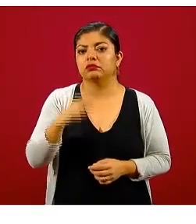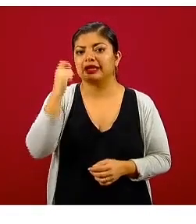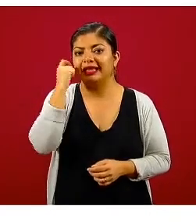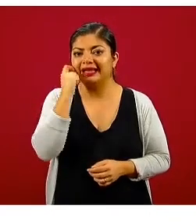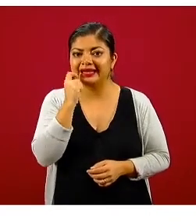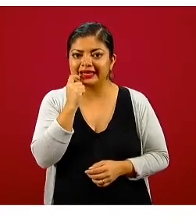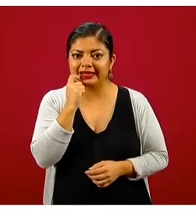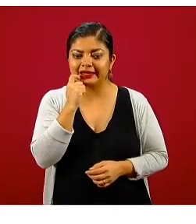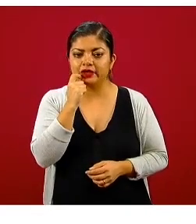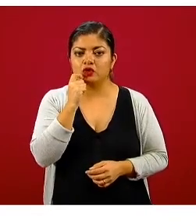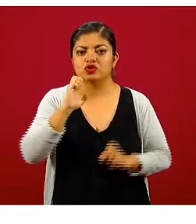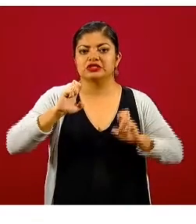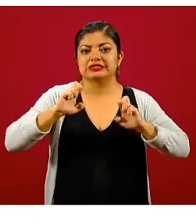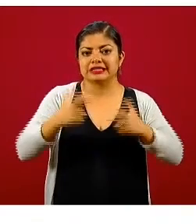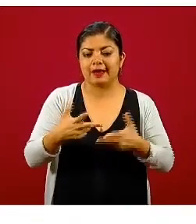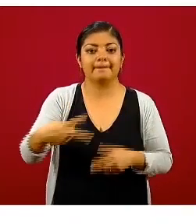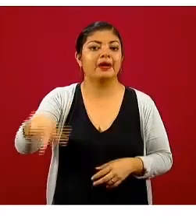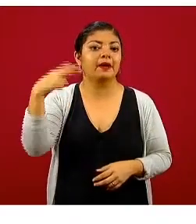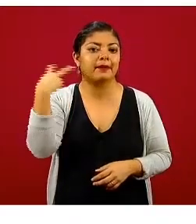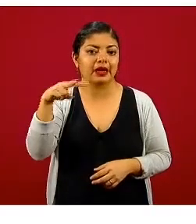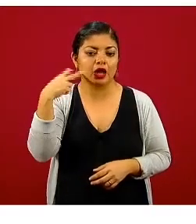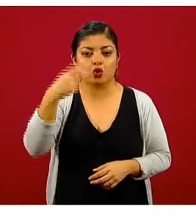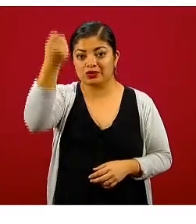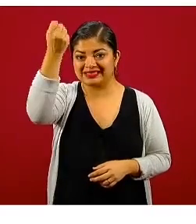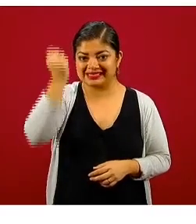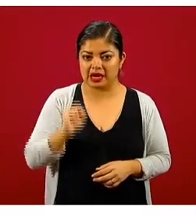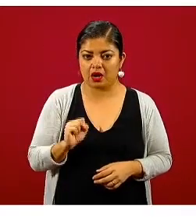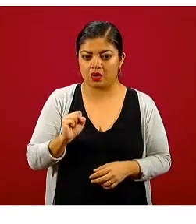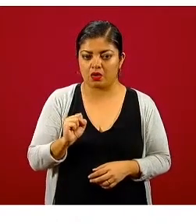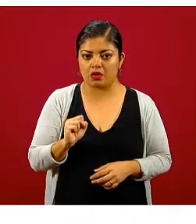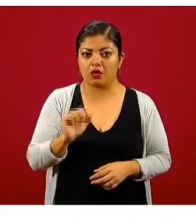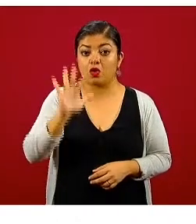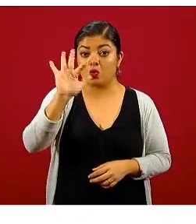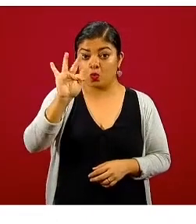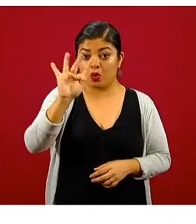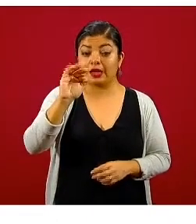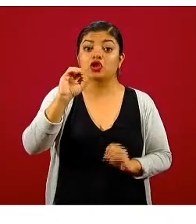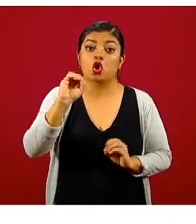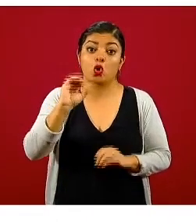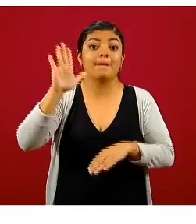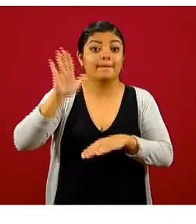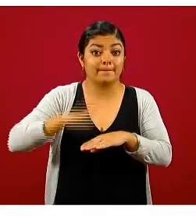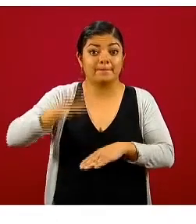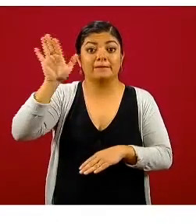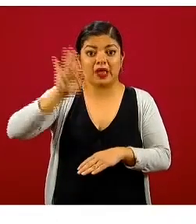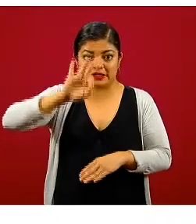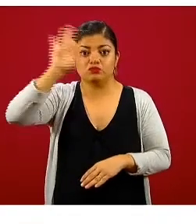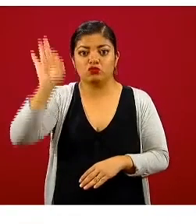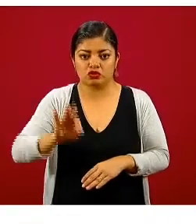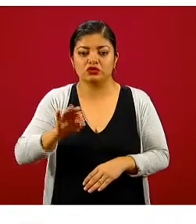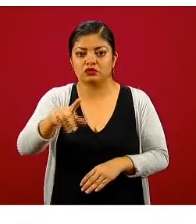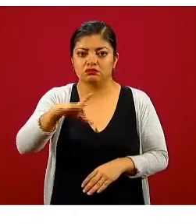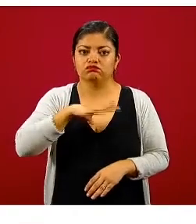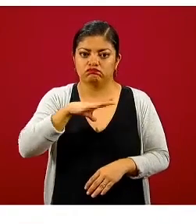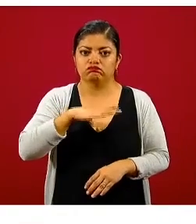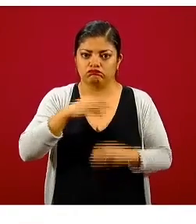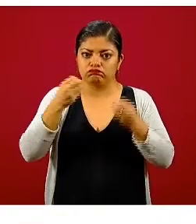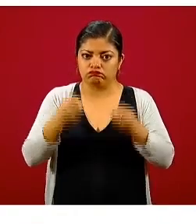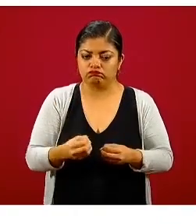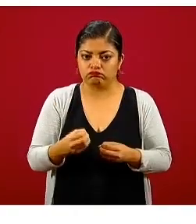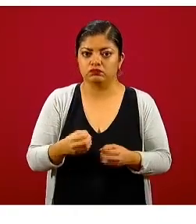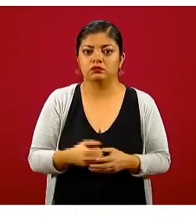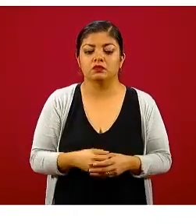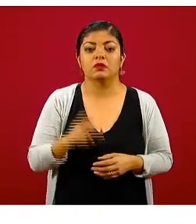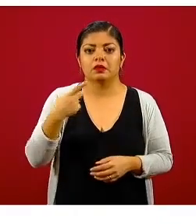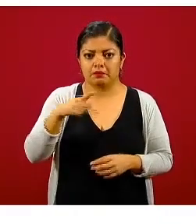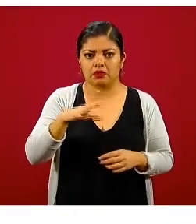Guerrero, Chiapas, Veracruz y Sinaloa. 40 o más por ciento, digamos que son los que tienen esta ocupación. Sin embargo,